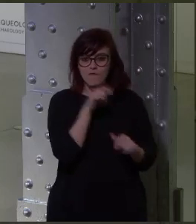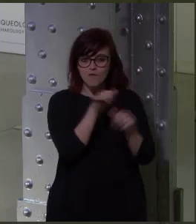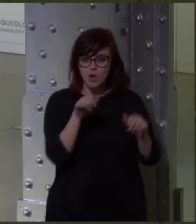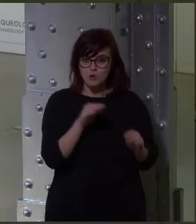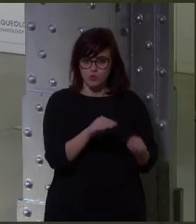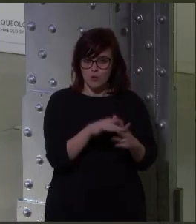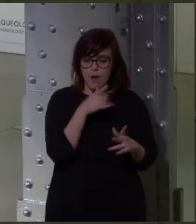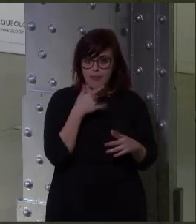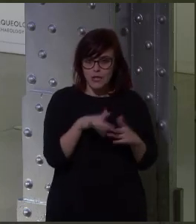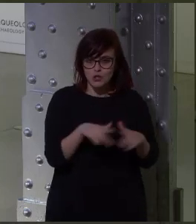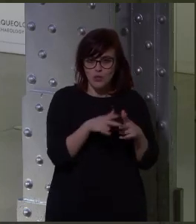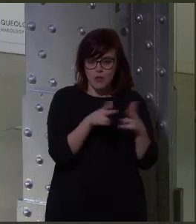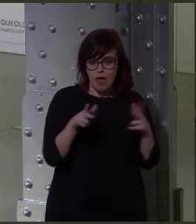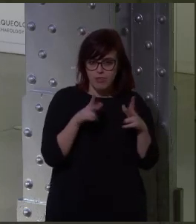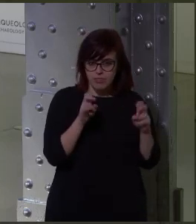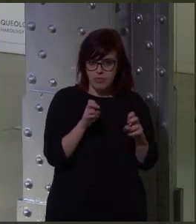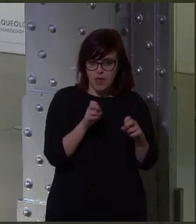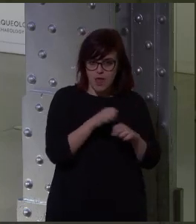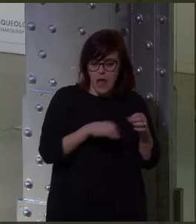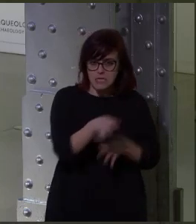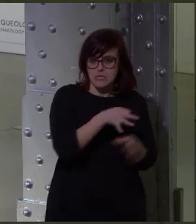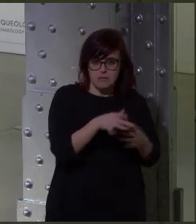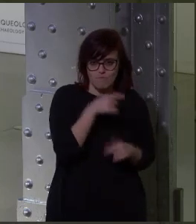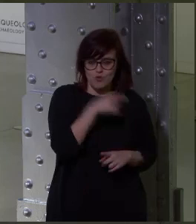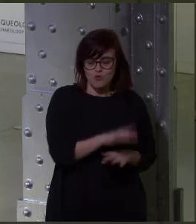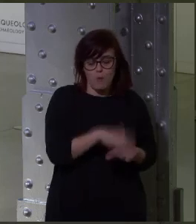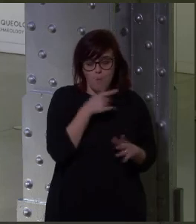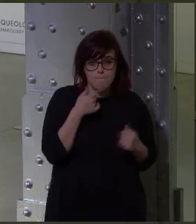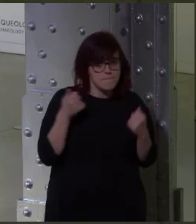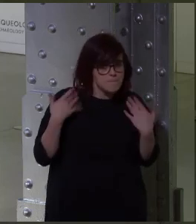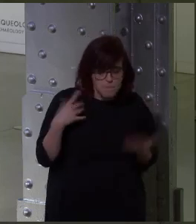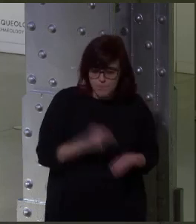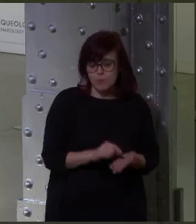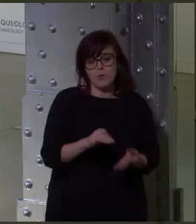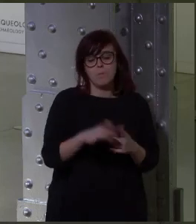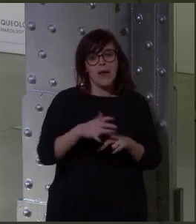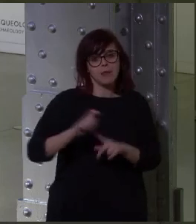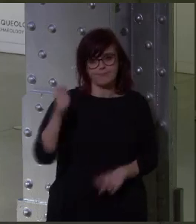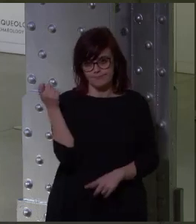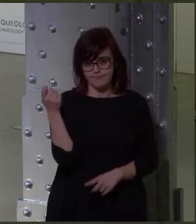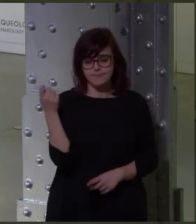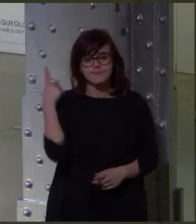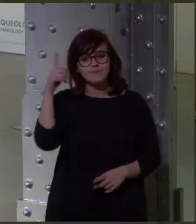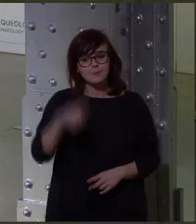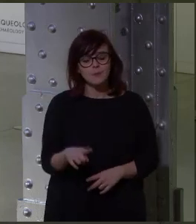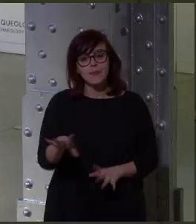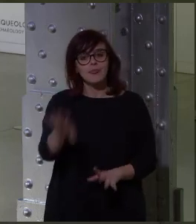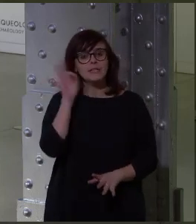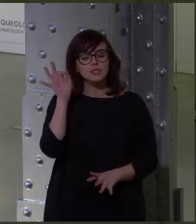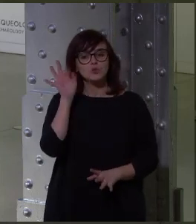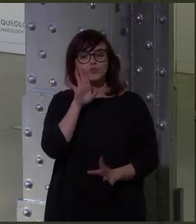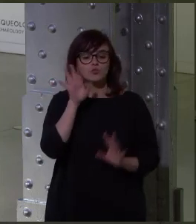ser de la propia sociedad cerreña, que a mí no me cabe duda de que antes o después vamos a tenerlo. También hay que tener la